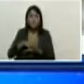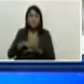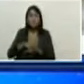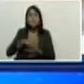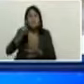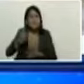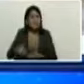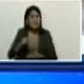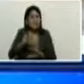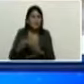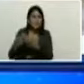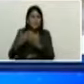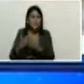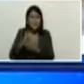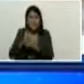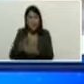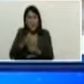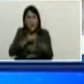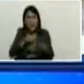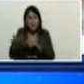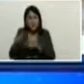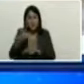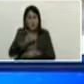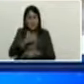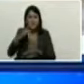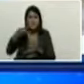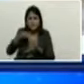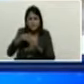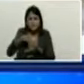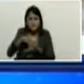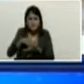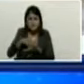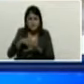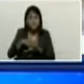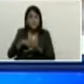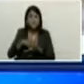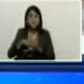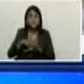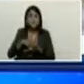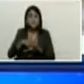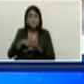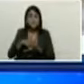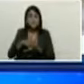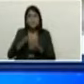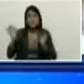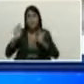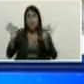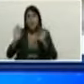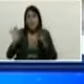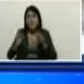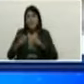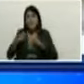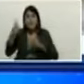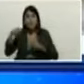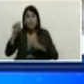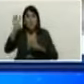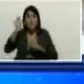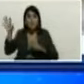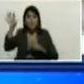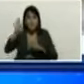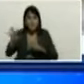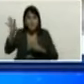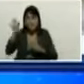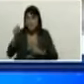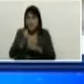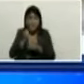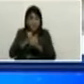las egresadas que estén en carabobo que estén en otras partes del país que estén fuera del país vamos a hacerlo entre todos